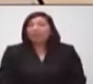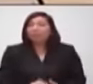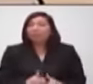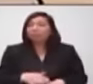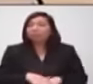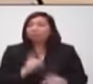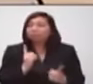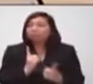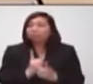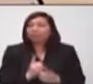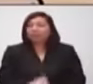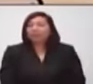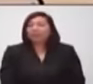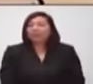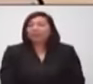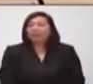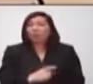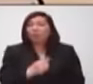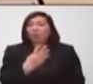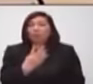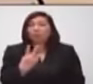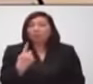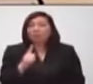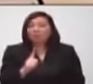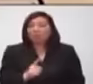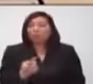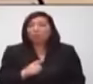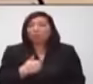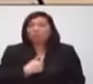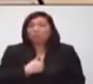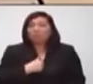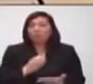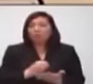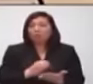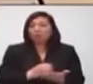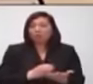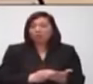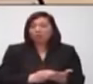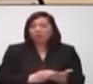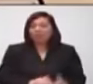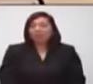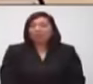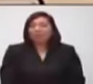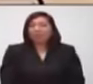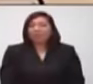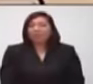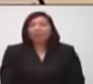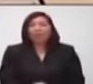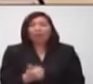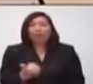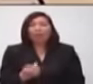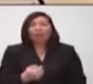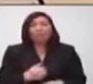de un trato directo, le reconoce $142 millones, cuando el mismo contrato de concesión señala que existen